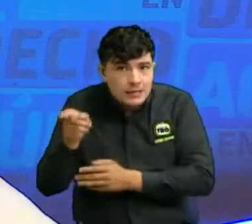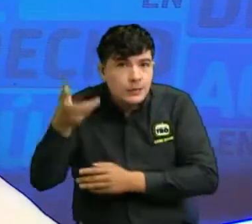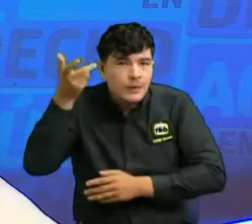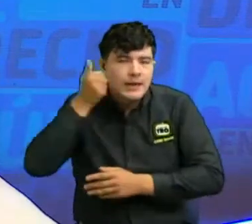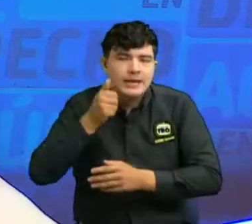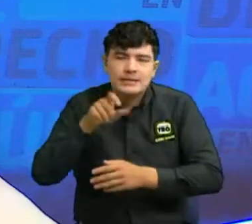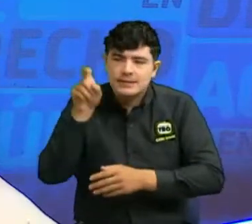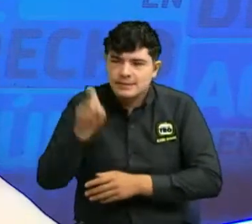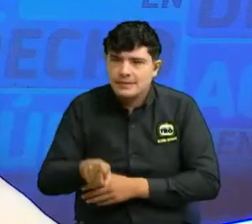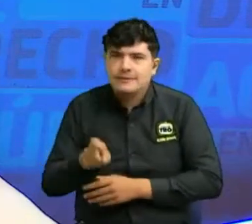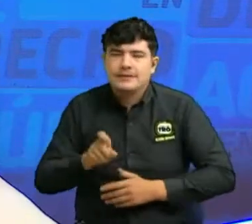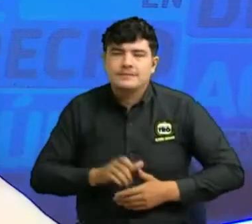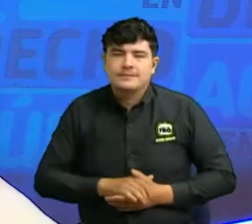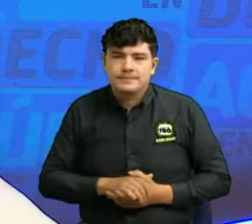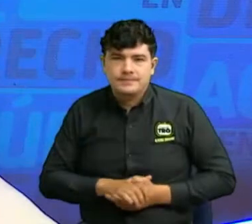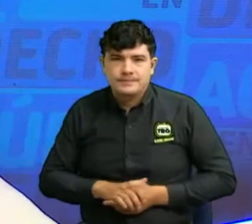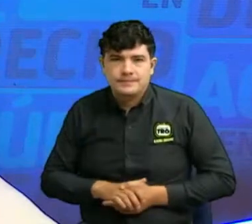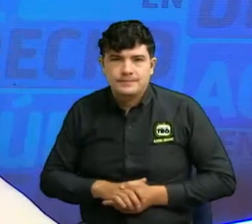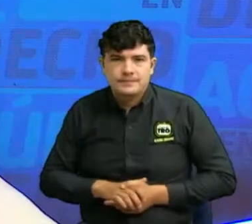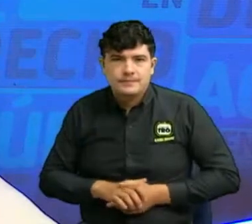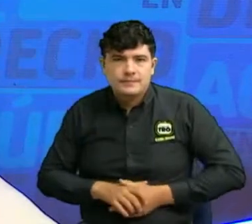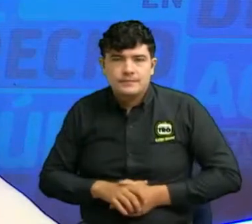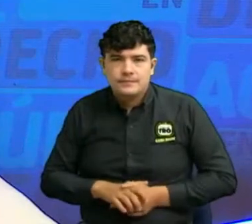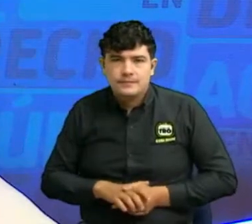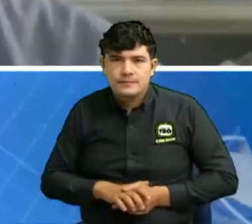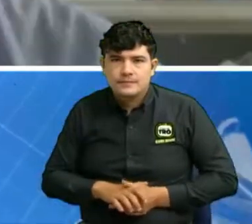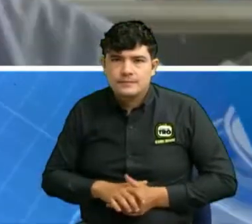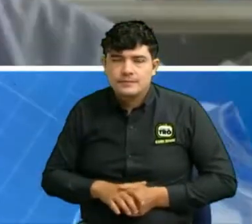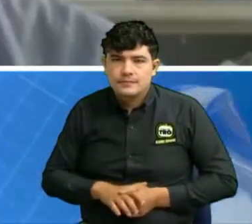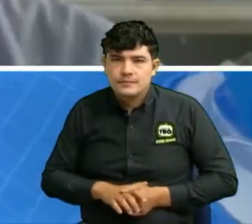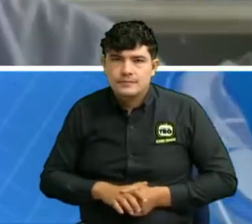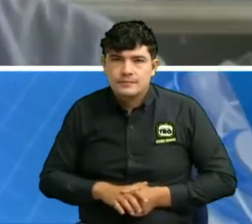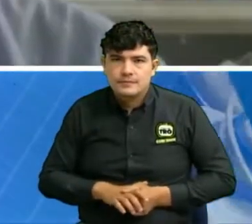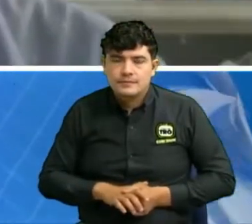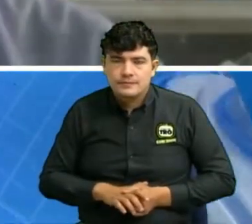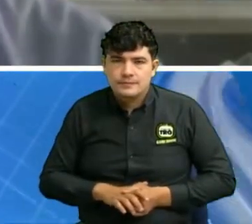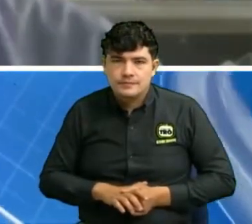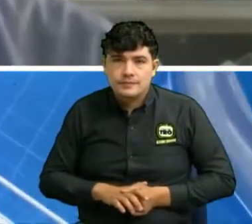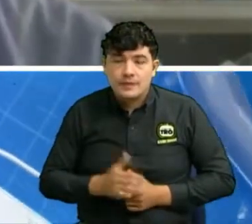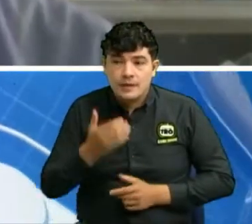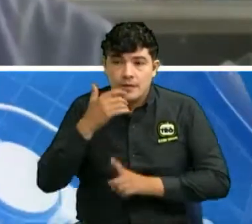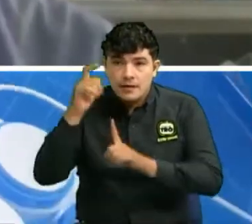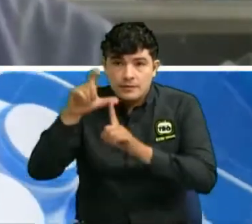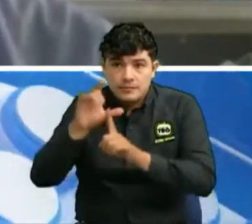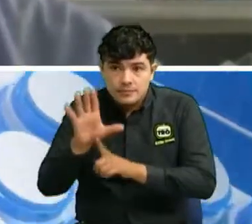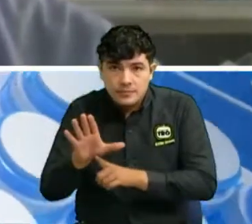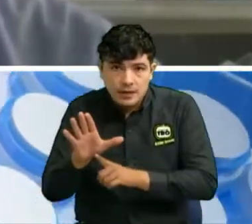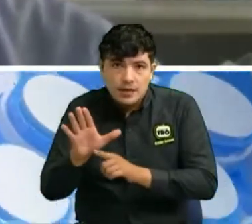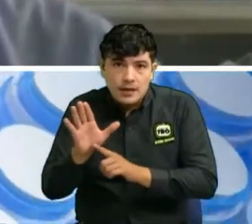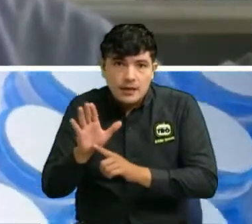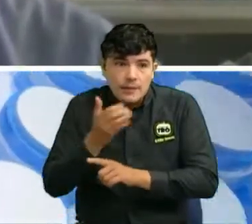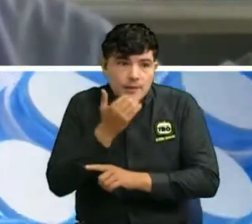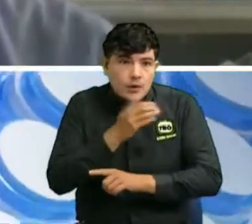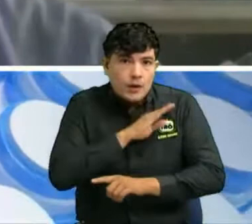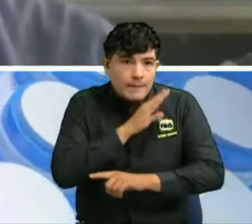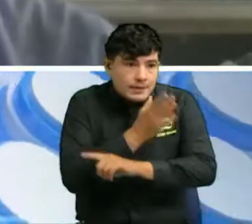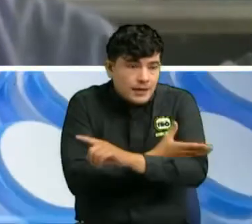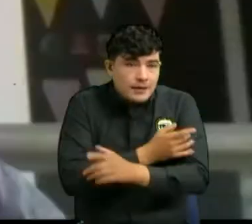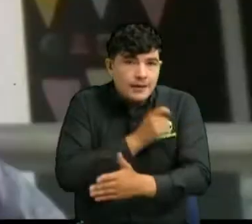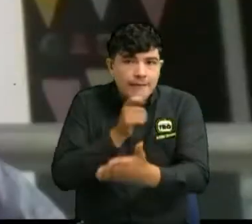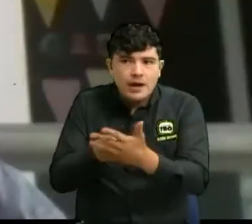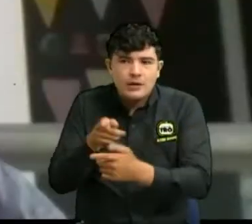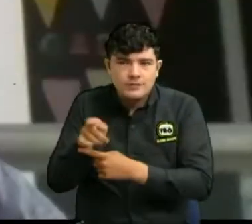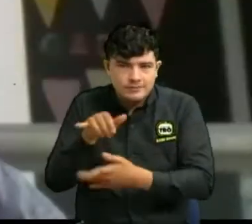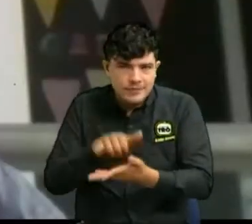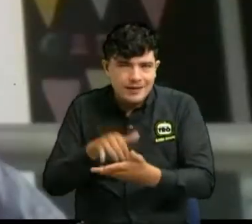está en fondo privado, en fondo, en Colpensiones. Si está en Colpensiones y si tiene capacidad de pago. Recordemos que en la administradora